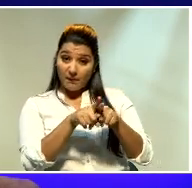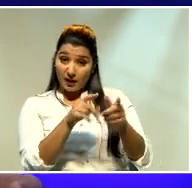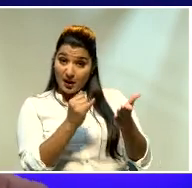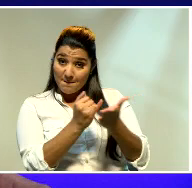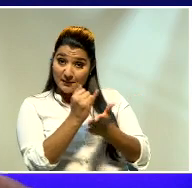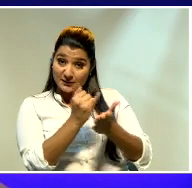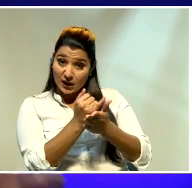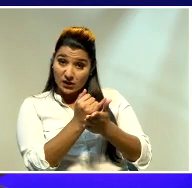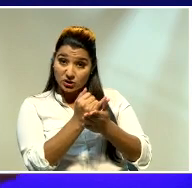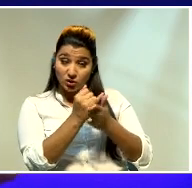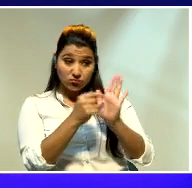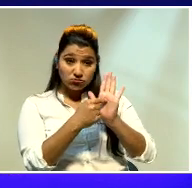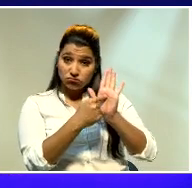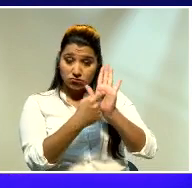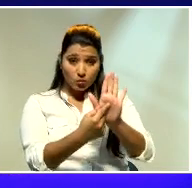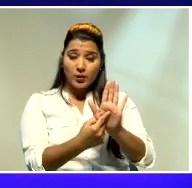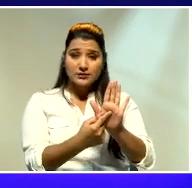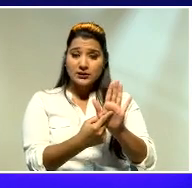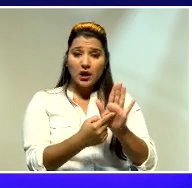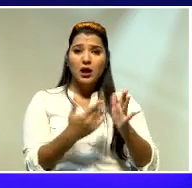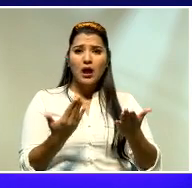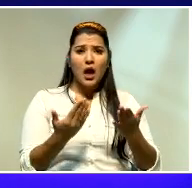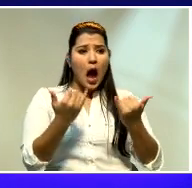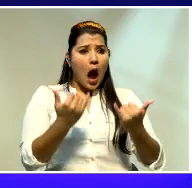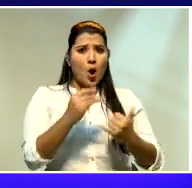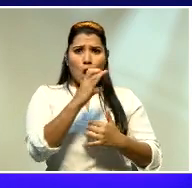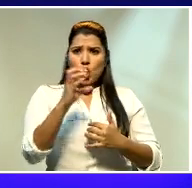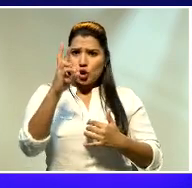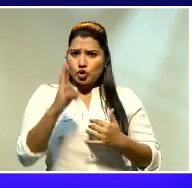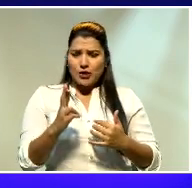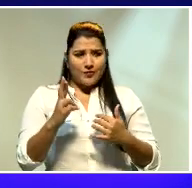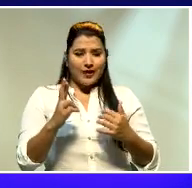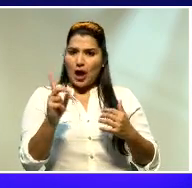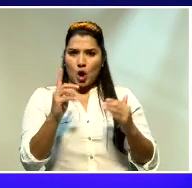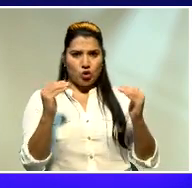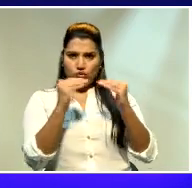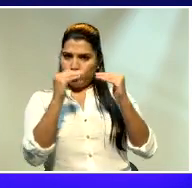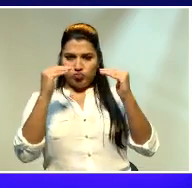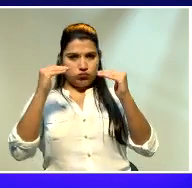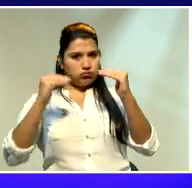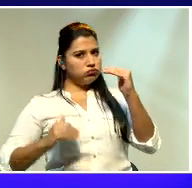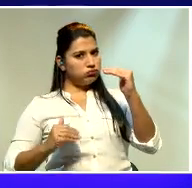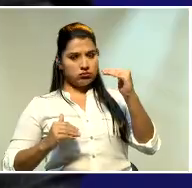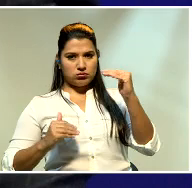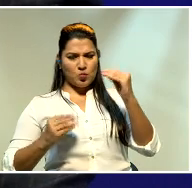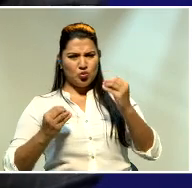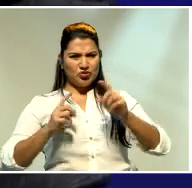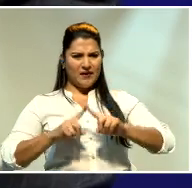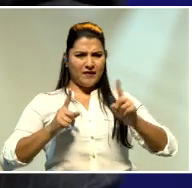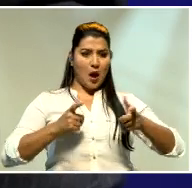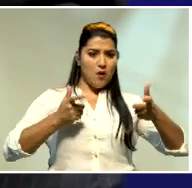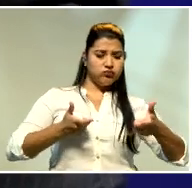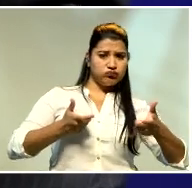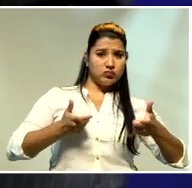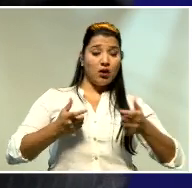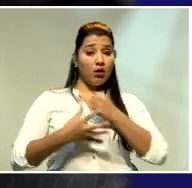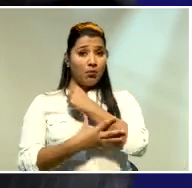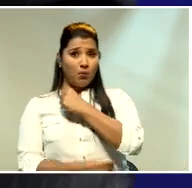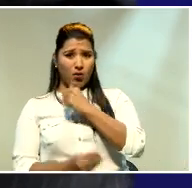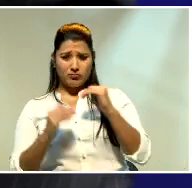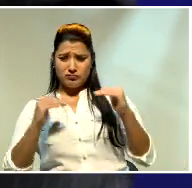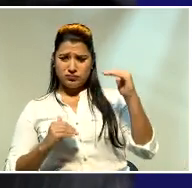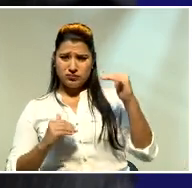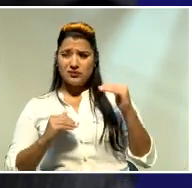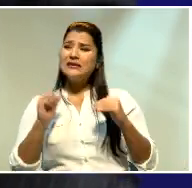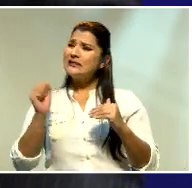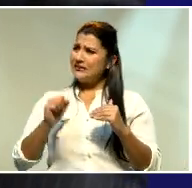lo sostienen, es que nos volvimos un país desigual, completamente desigual. Absolutamente, por eso este año hemos